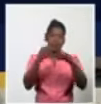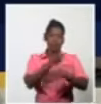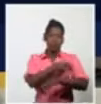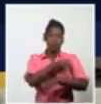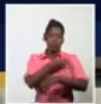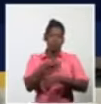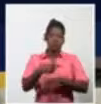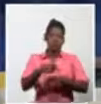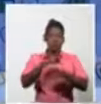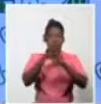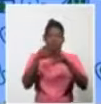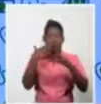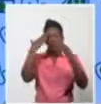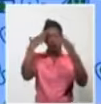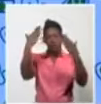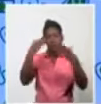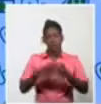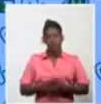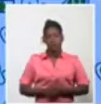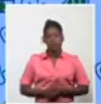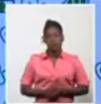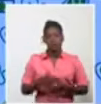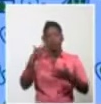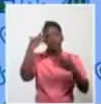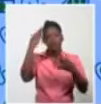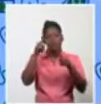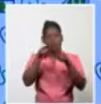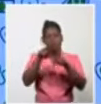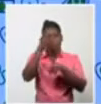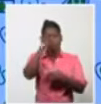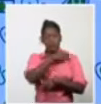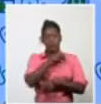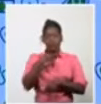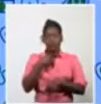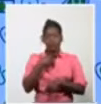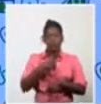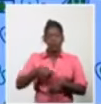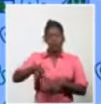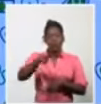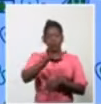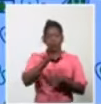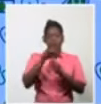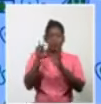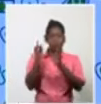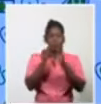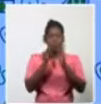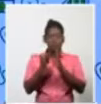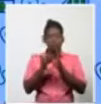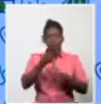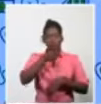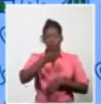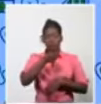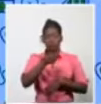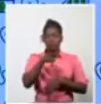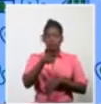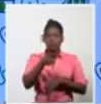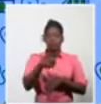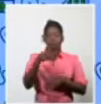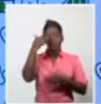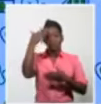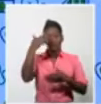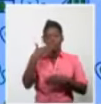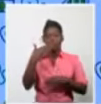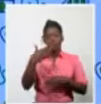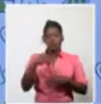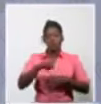todos. El agradecimiento también para usted, doctor, para los corresponsales que nos envían sus preguntas y para todos los que nos siguen. Nos vemos en la siguiente